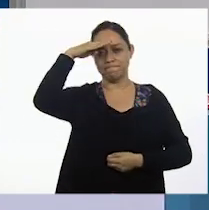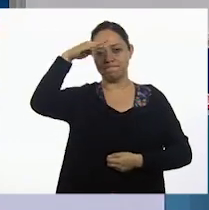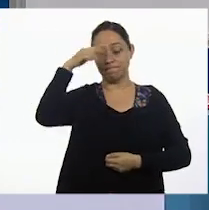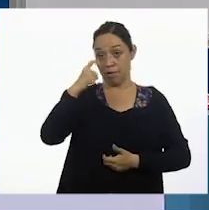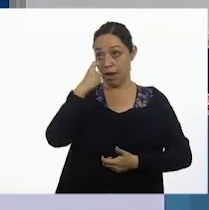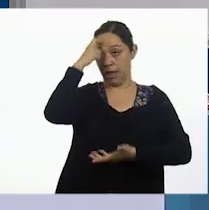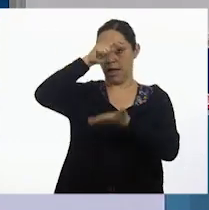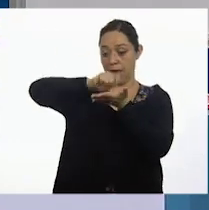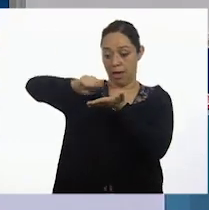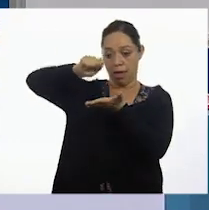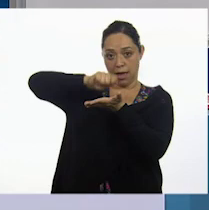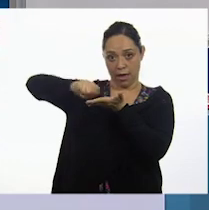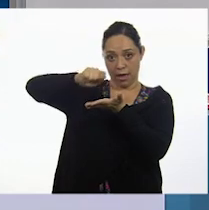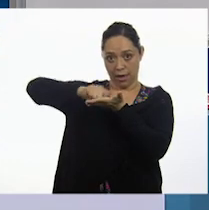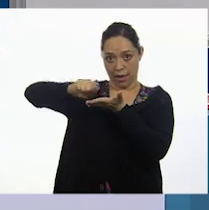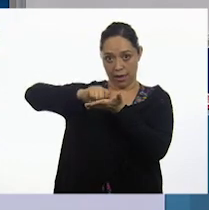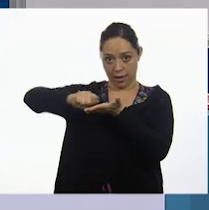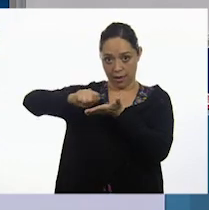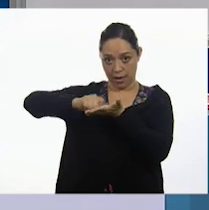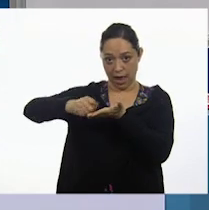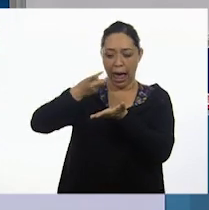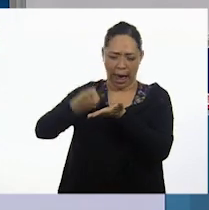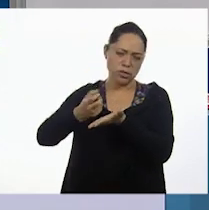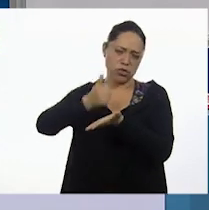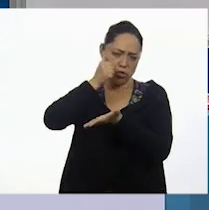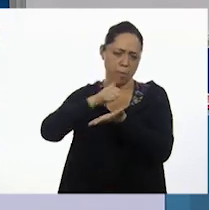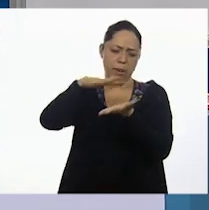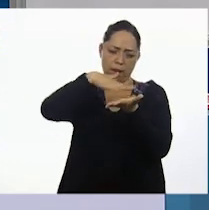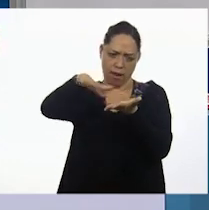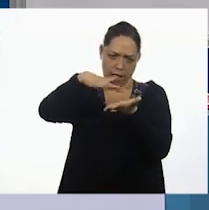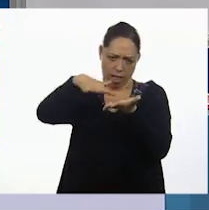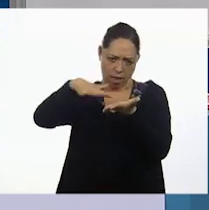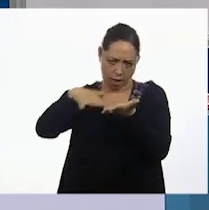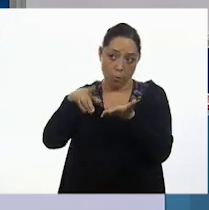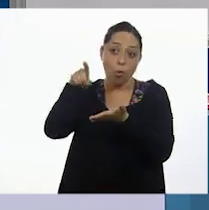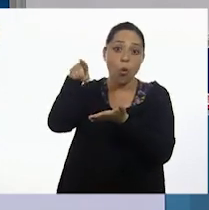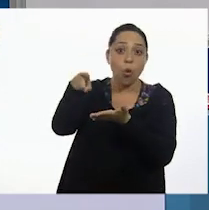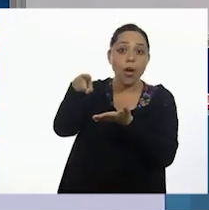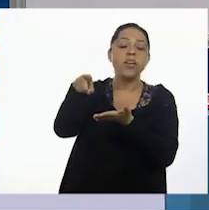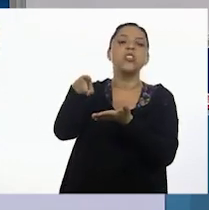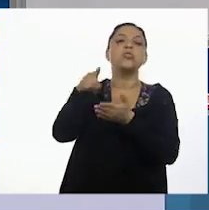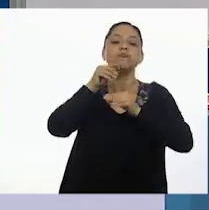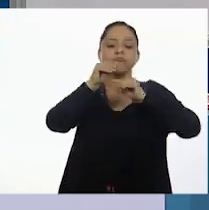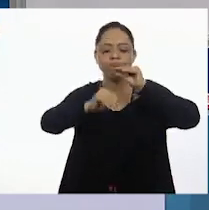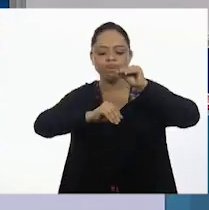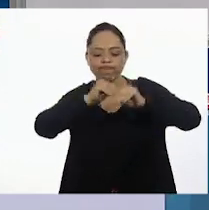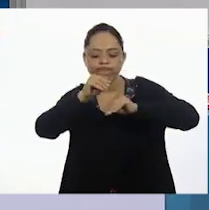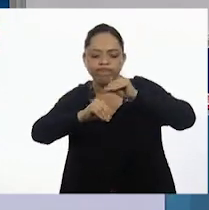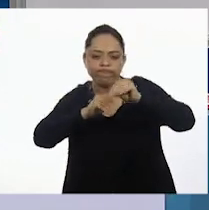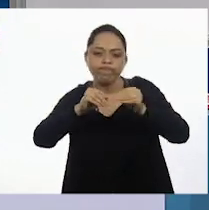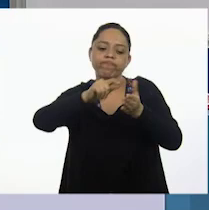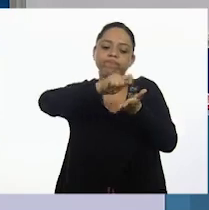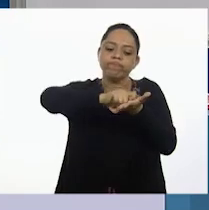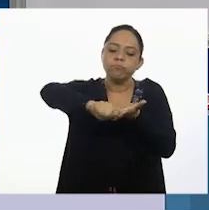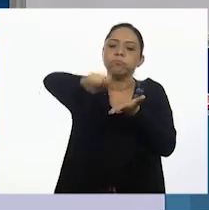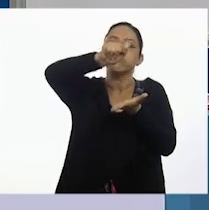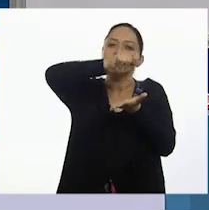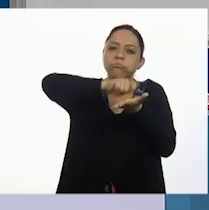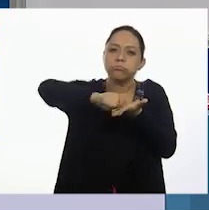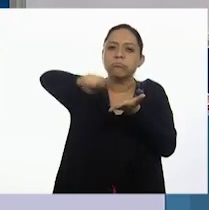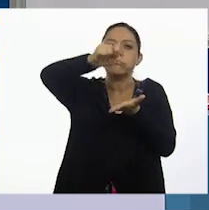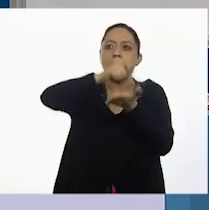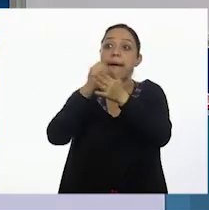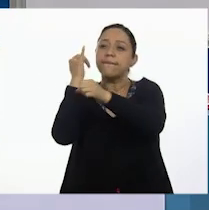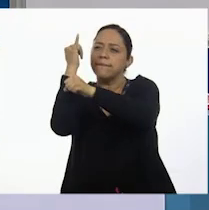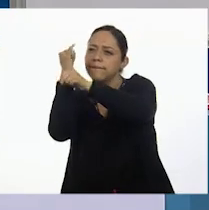las leyendas que encontramos y leemos en los libros, ellos hacen todo este trabajo de escribirlas,